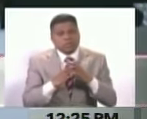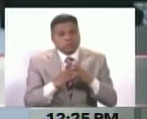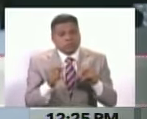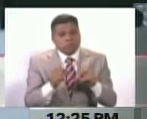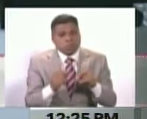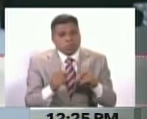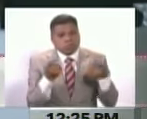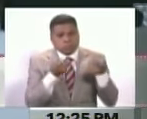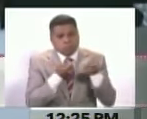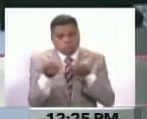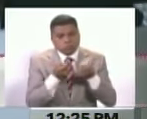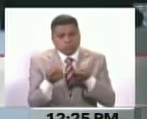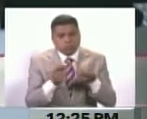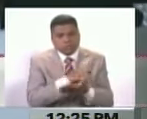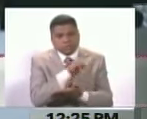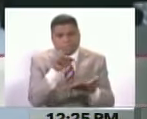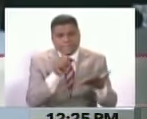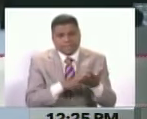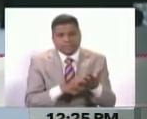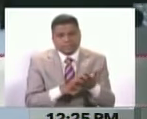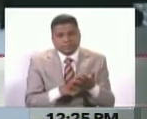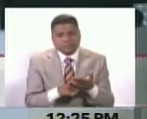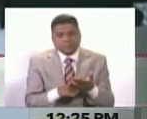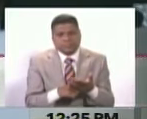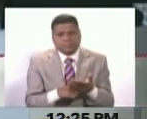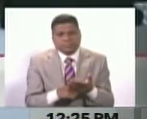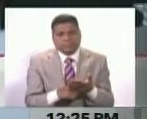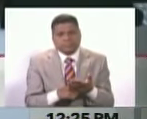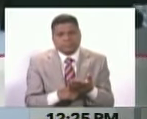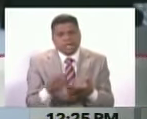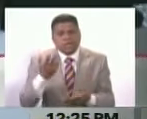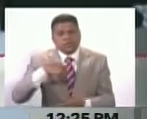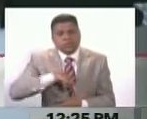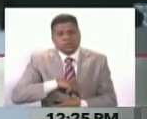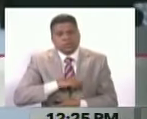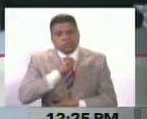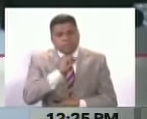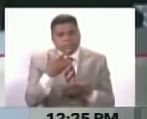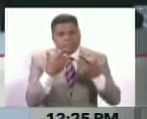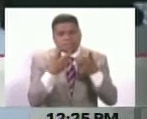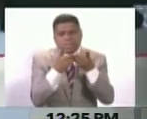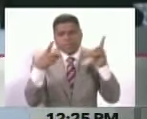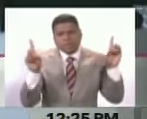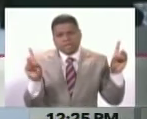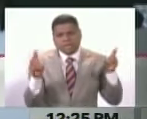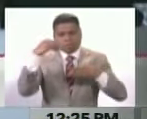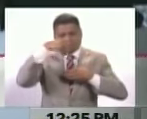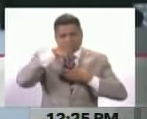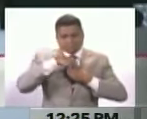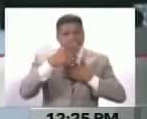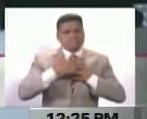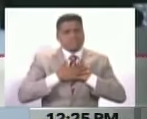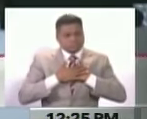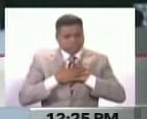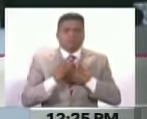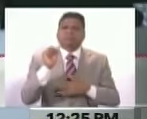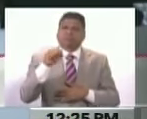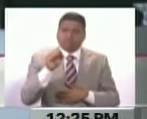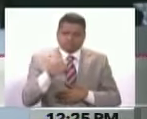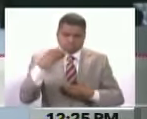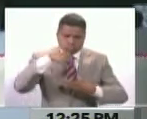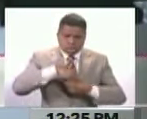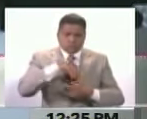hegemónicos. Tanta presión hay para que nosotros seamos democráticos puertas adentro. Bueno, ha llegado la hora, y